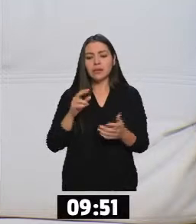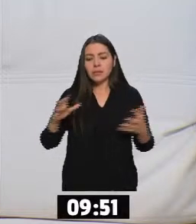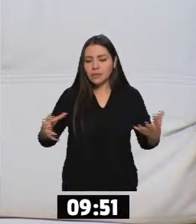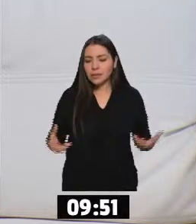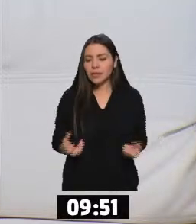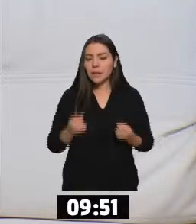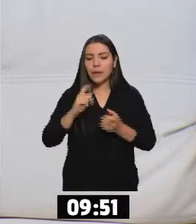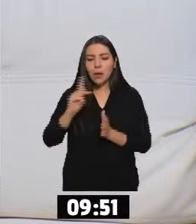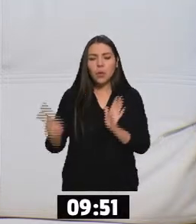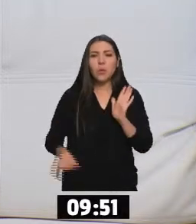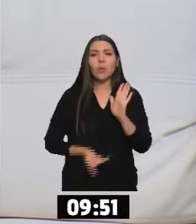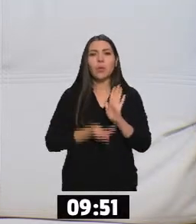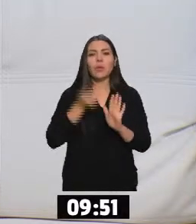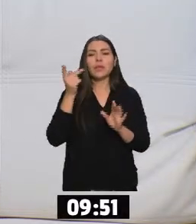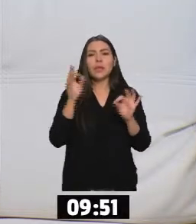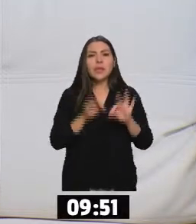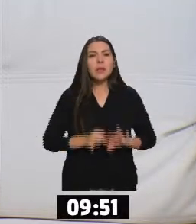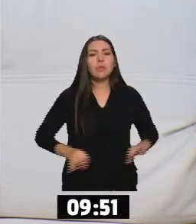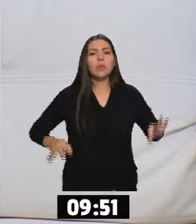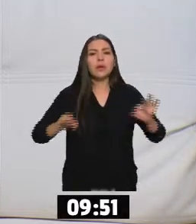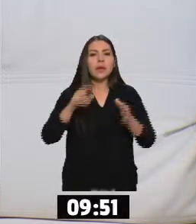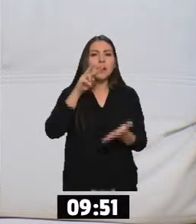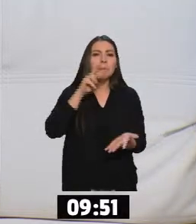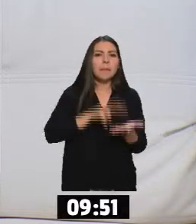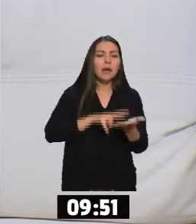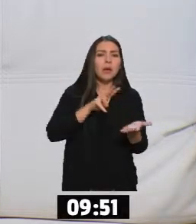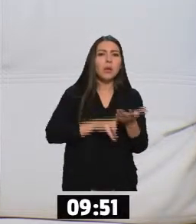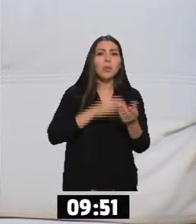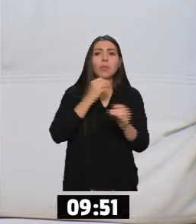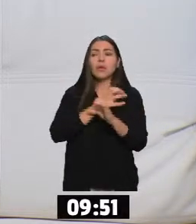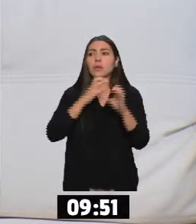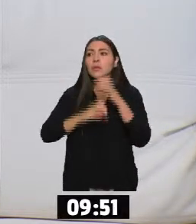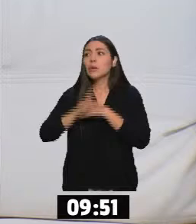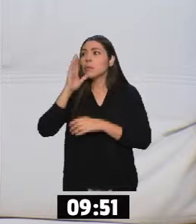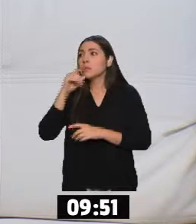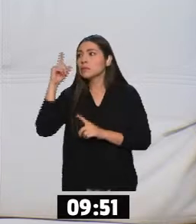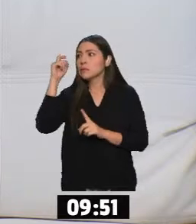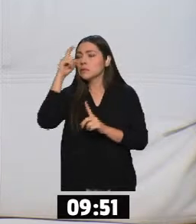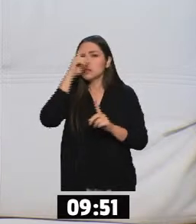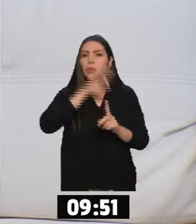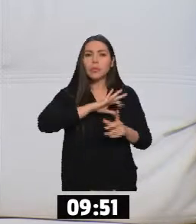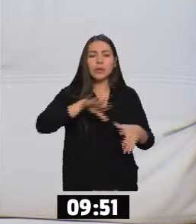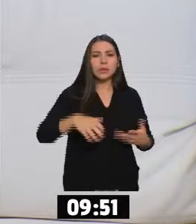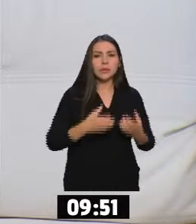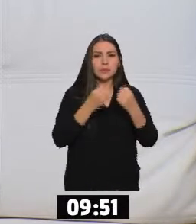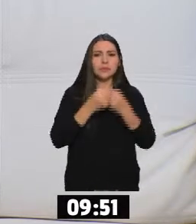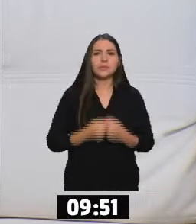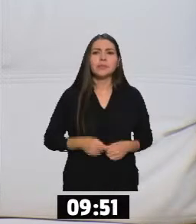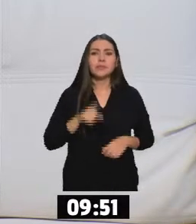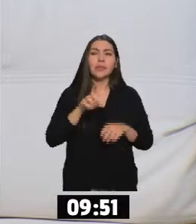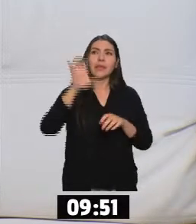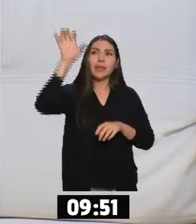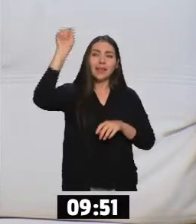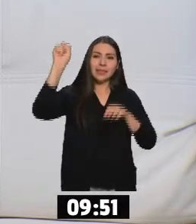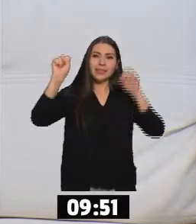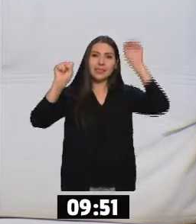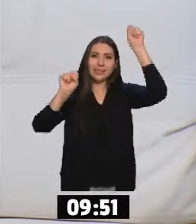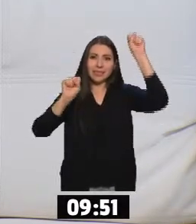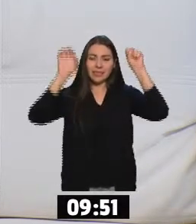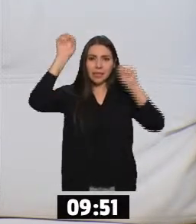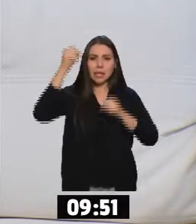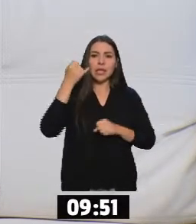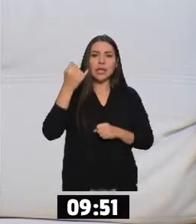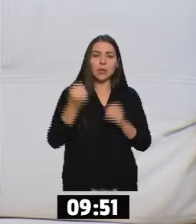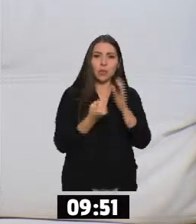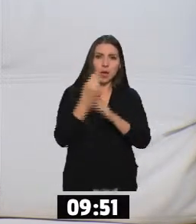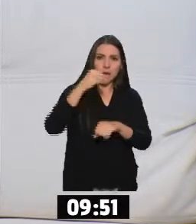realmente simbólico importante. Contra la adversidad. Oye, el skate y la escalada, muy urbano el rollo, ¿no? También Así es, eso. increíble